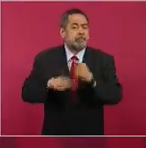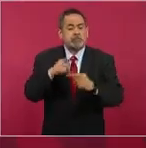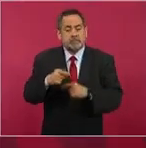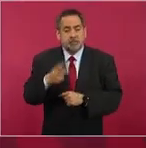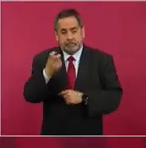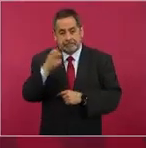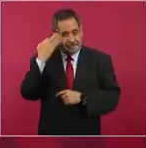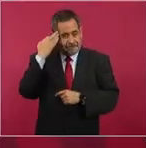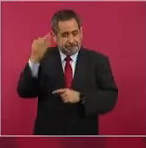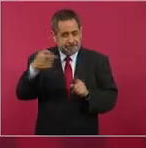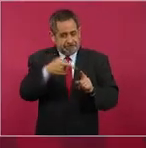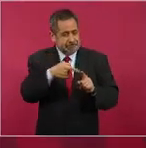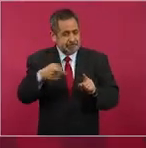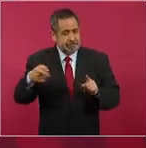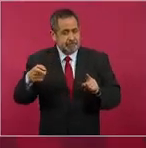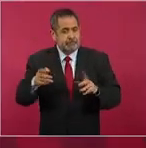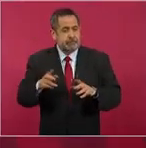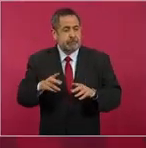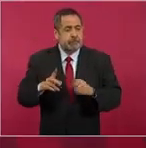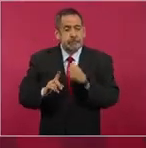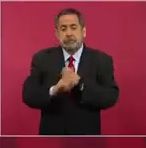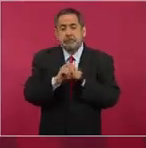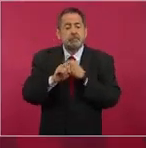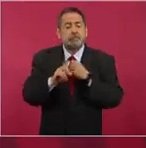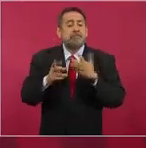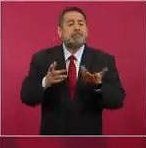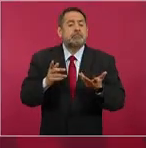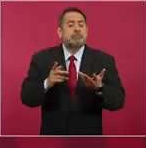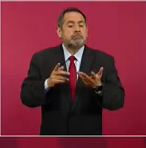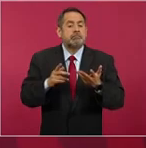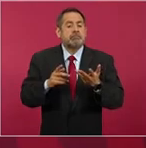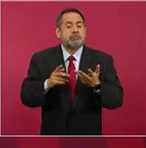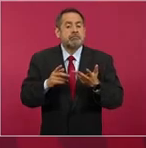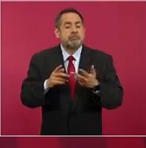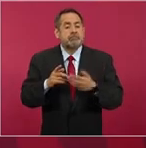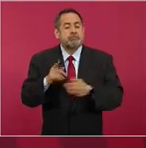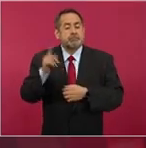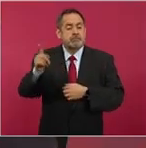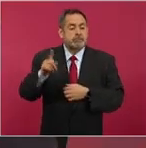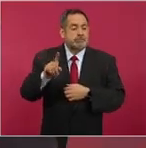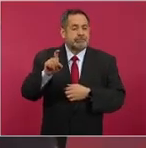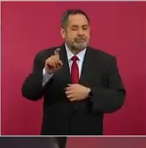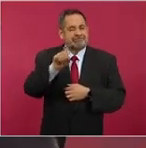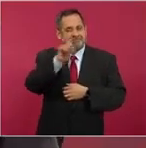ese tiempo empieza la separación de Texas,